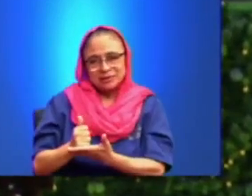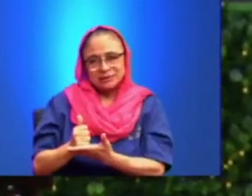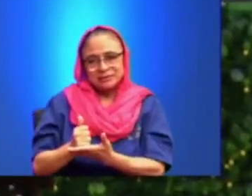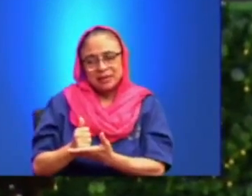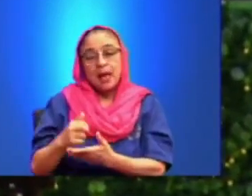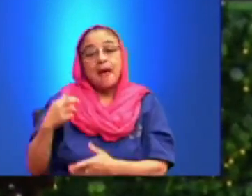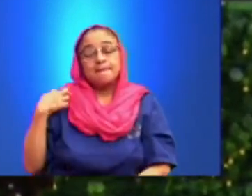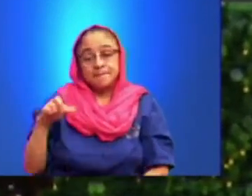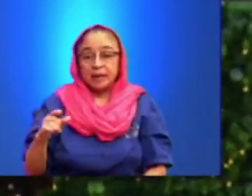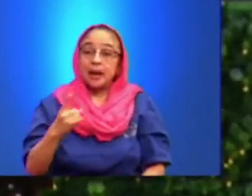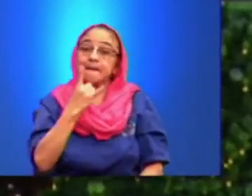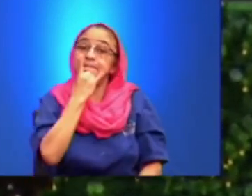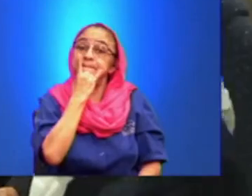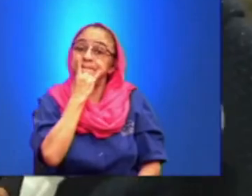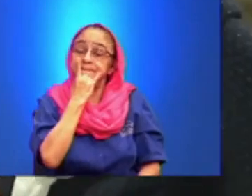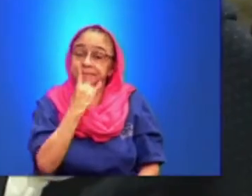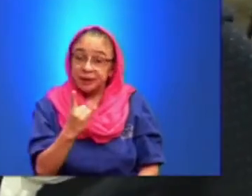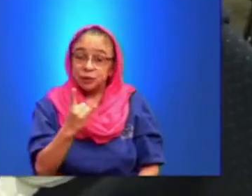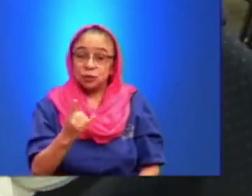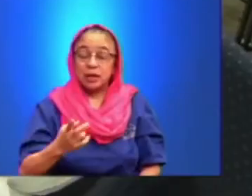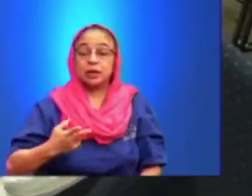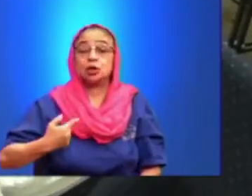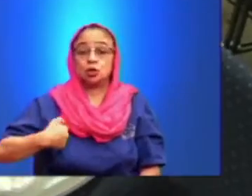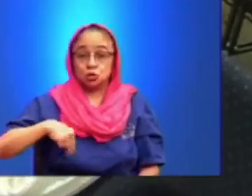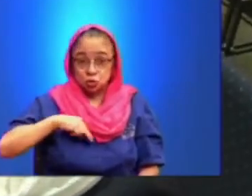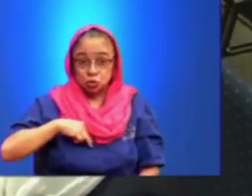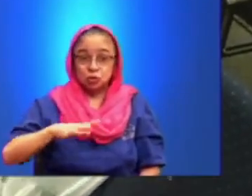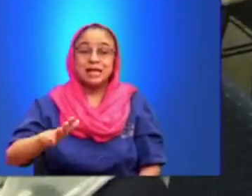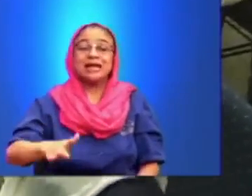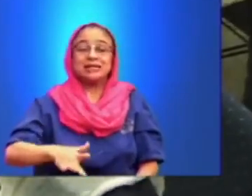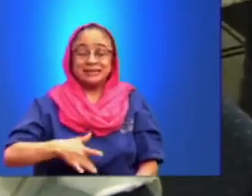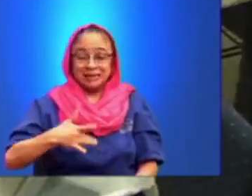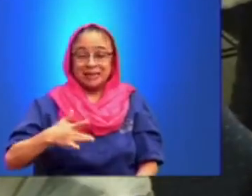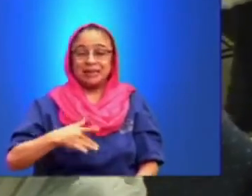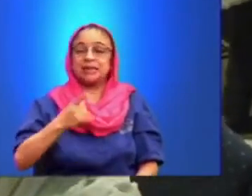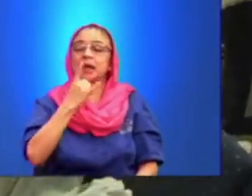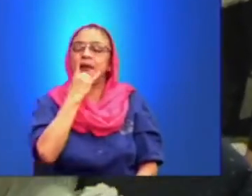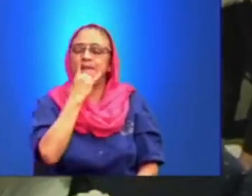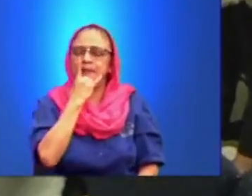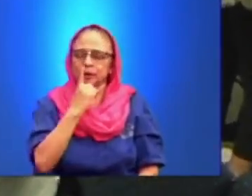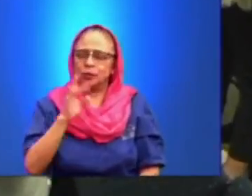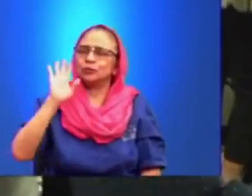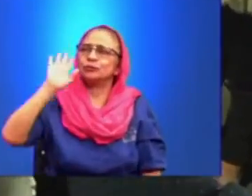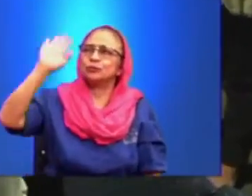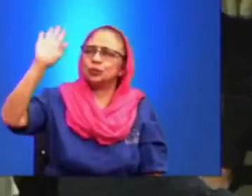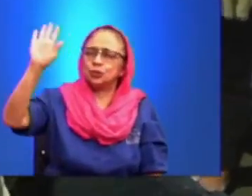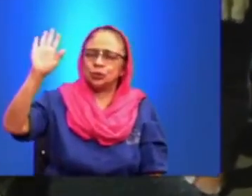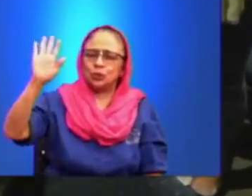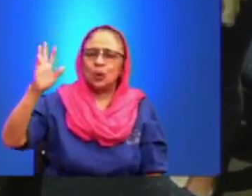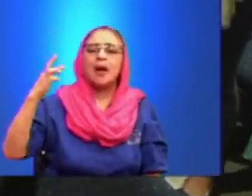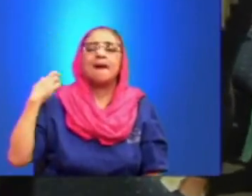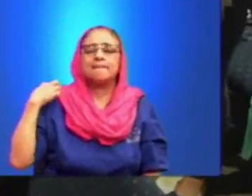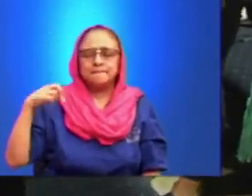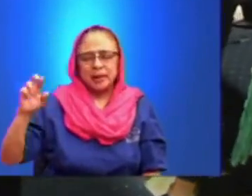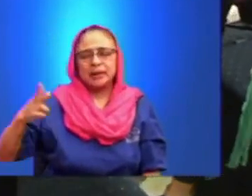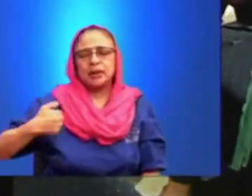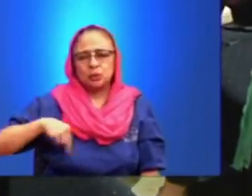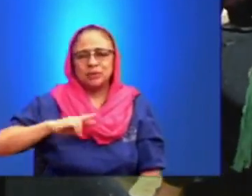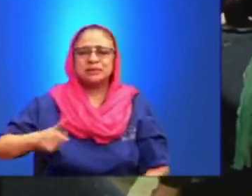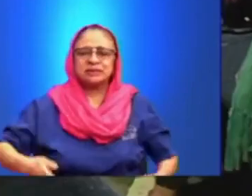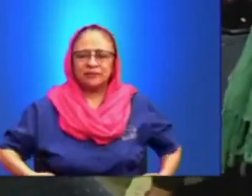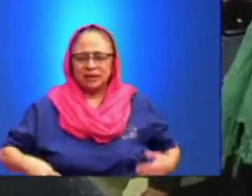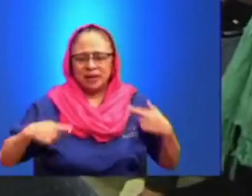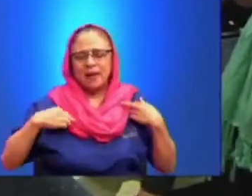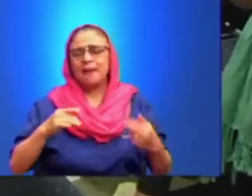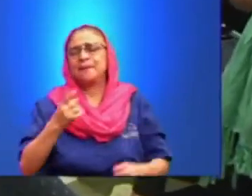para perdonar nosotros pero sentir el perdón tuyo es vital para nuestra vida perdona